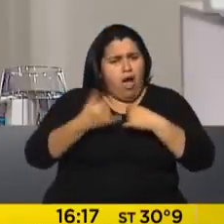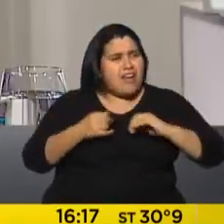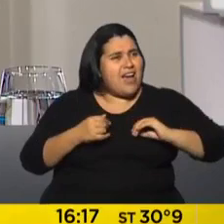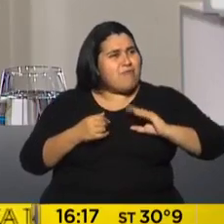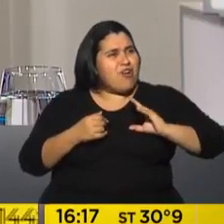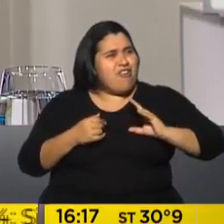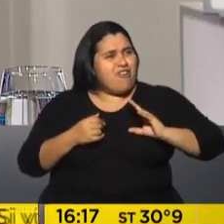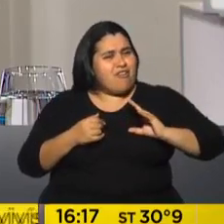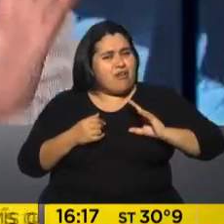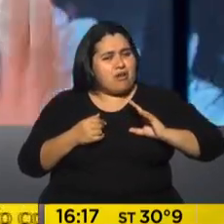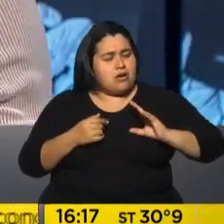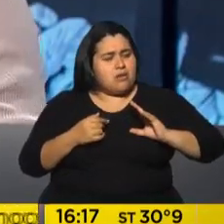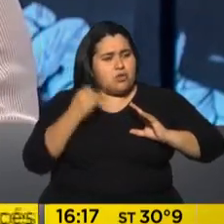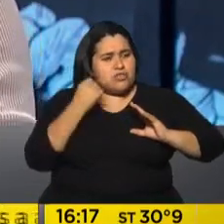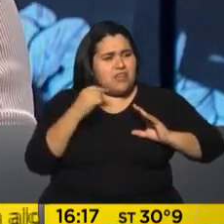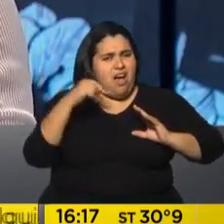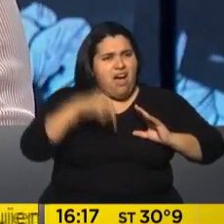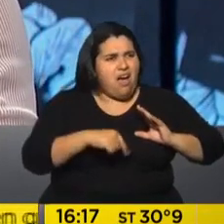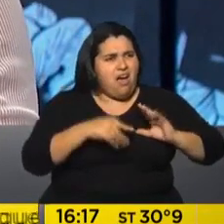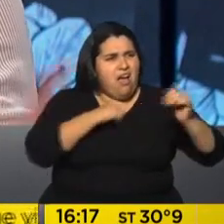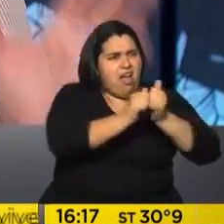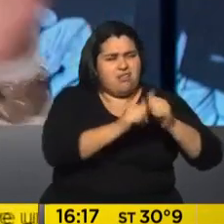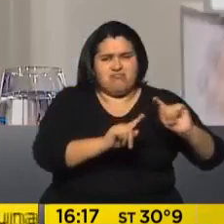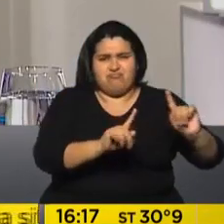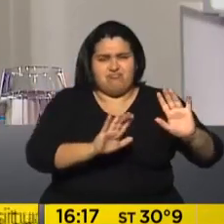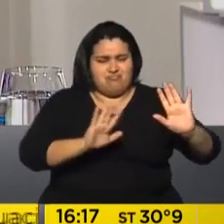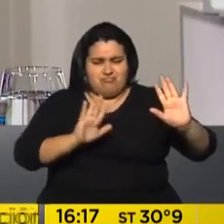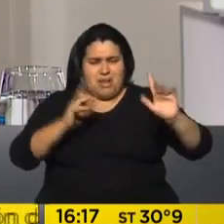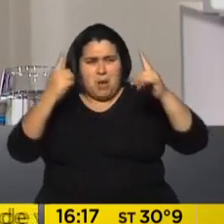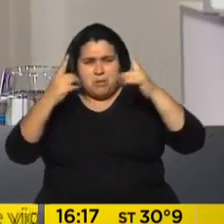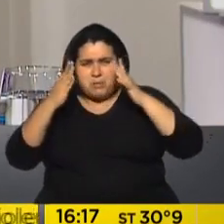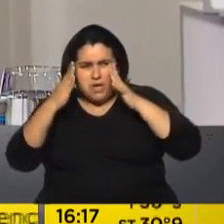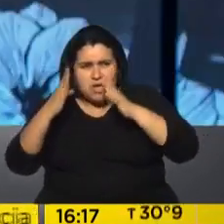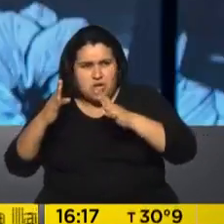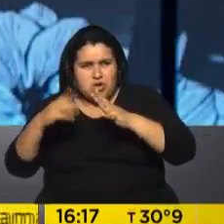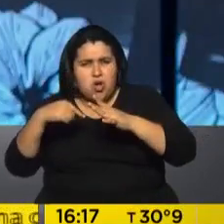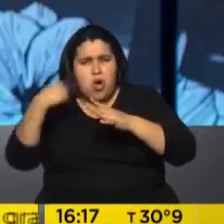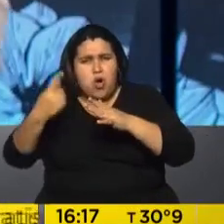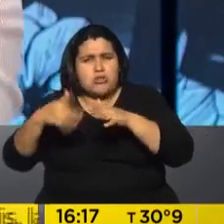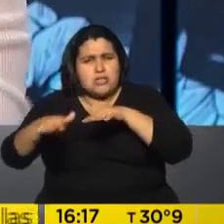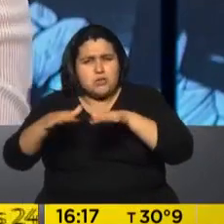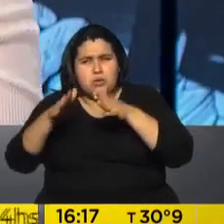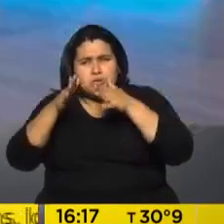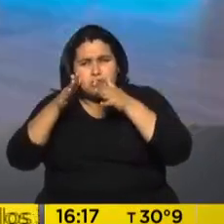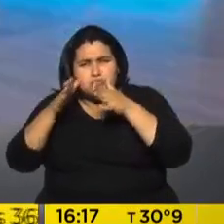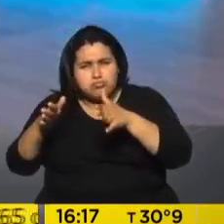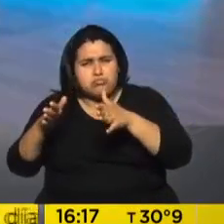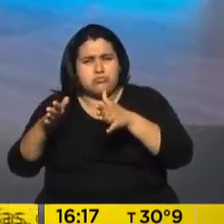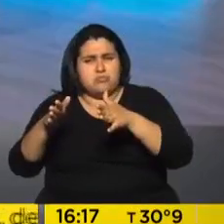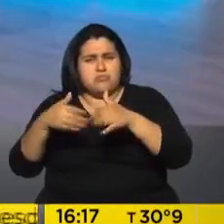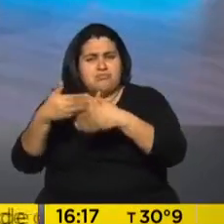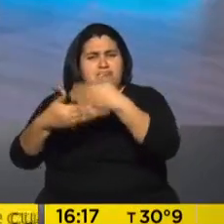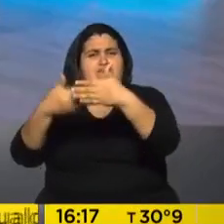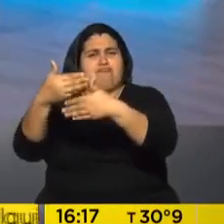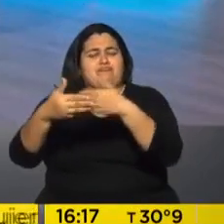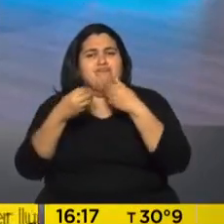persona, pero de acá no. Pero esto lo tengo que terminar. O sea, tengo que cerrar una etapa antes de empezar a otra. Total. Porque no, porque yo ya